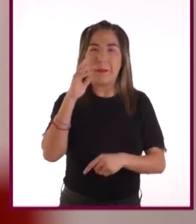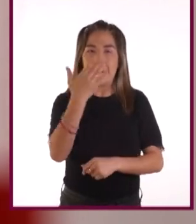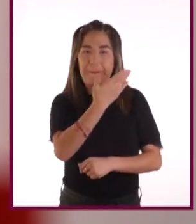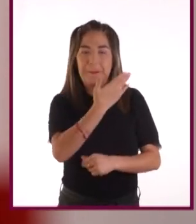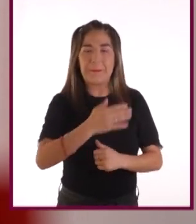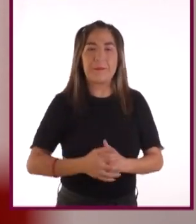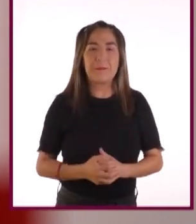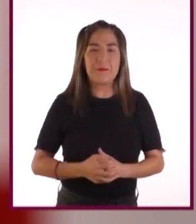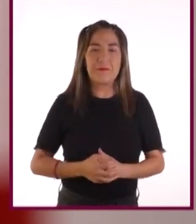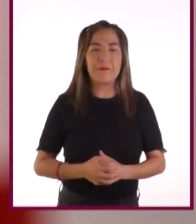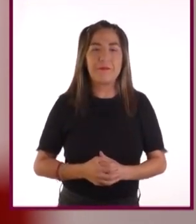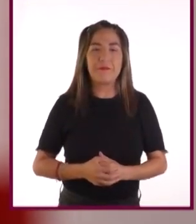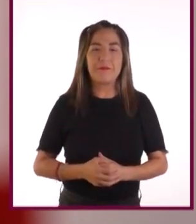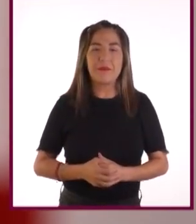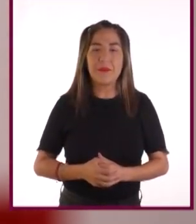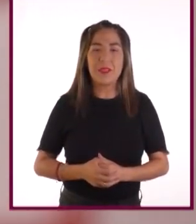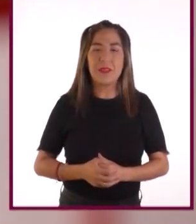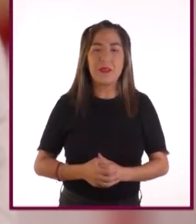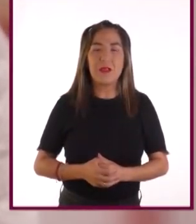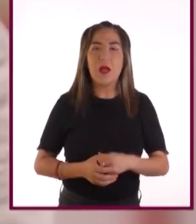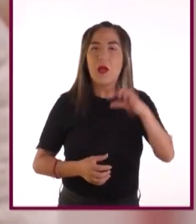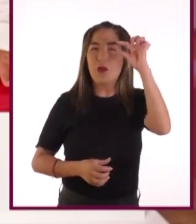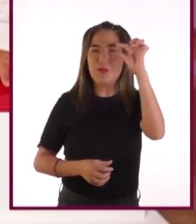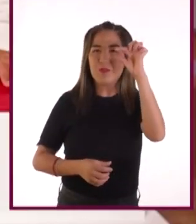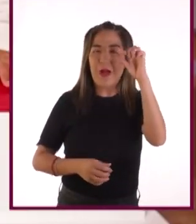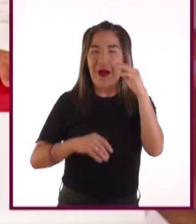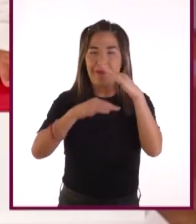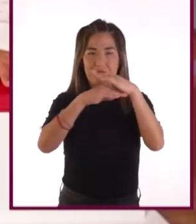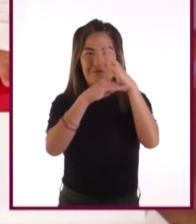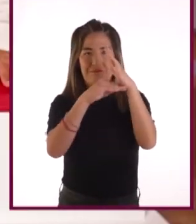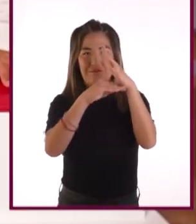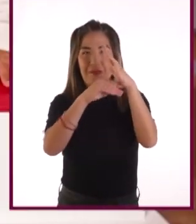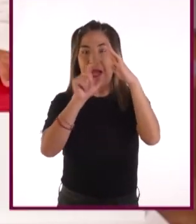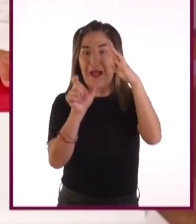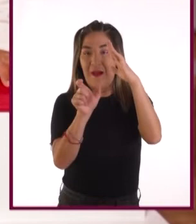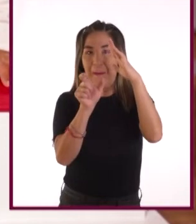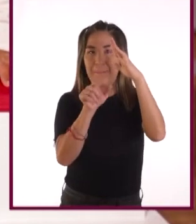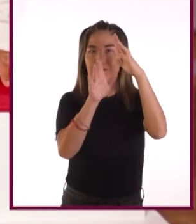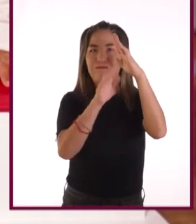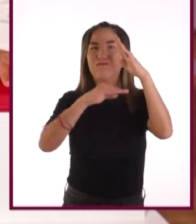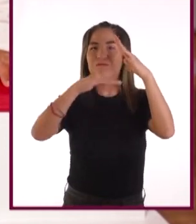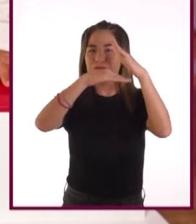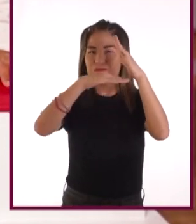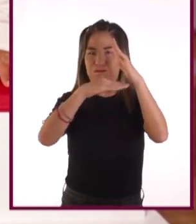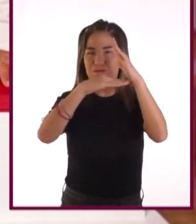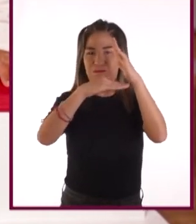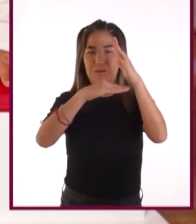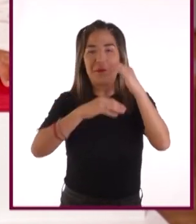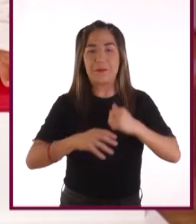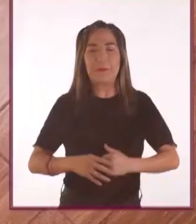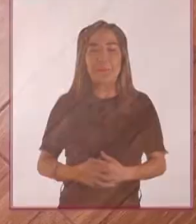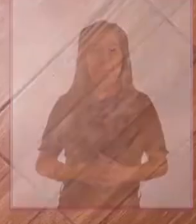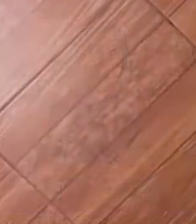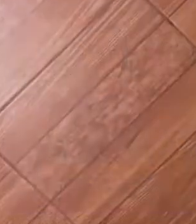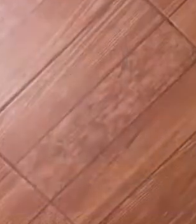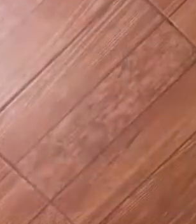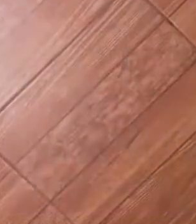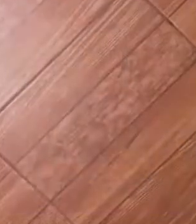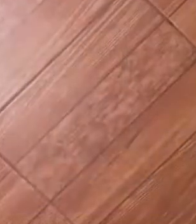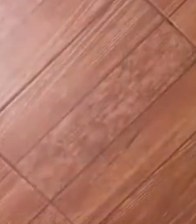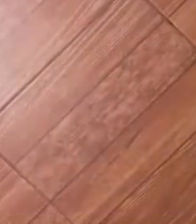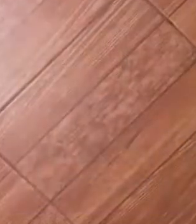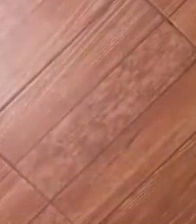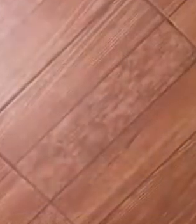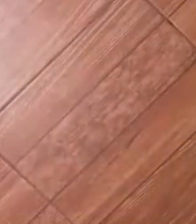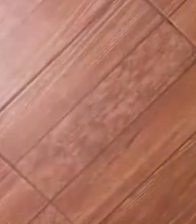de esta manera. La parte pequeña se queda arriba y la grande la estiramos.